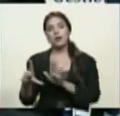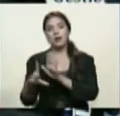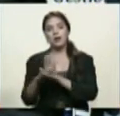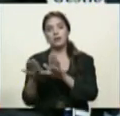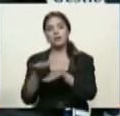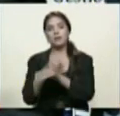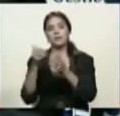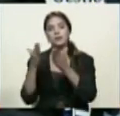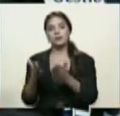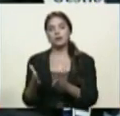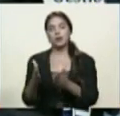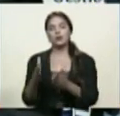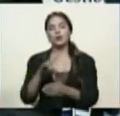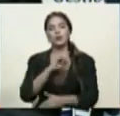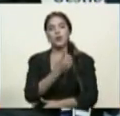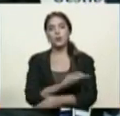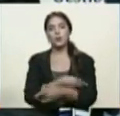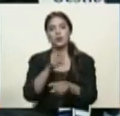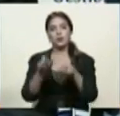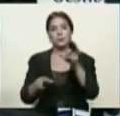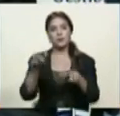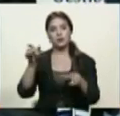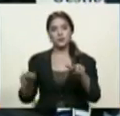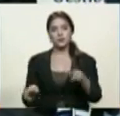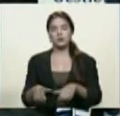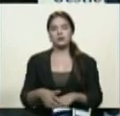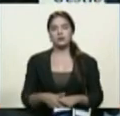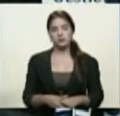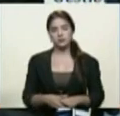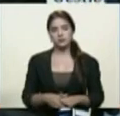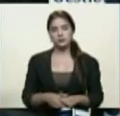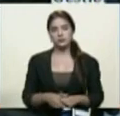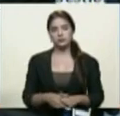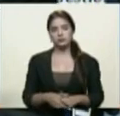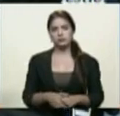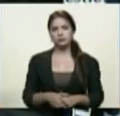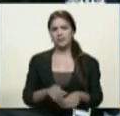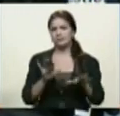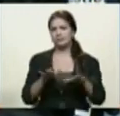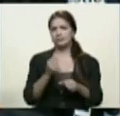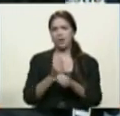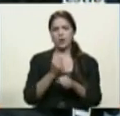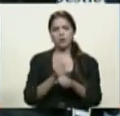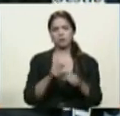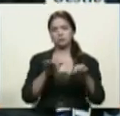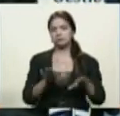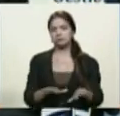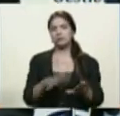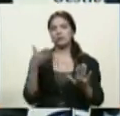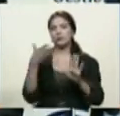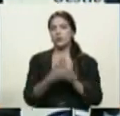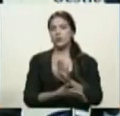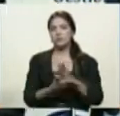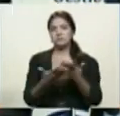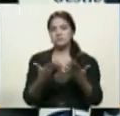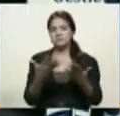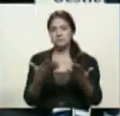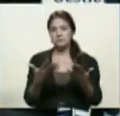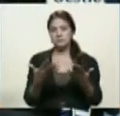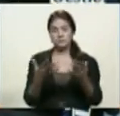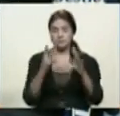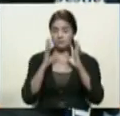desde el poder ciudadano y que se son sus funciones en los términos más